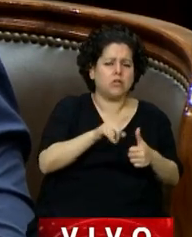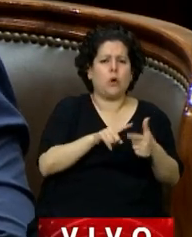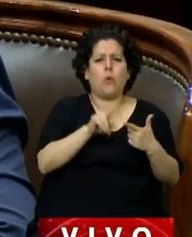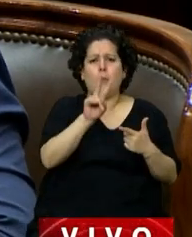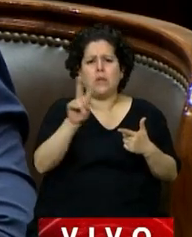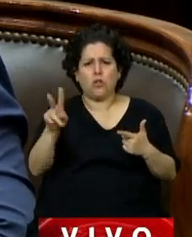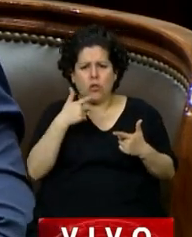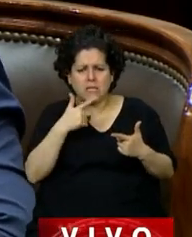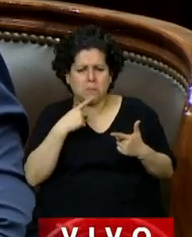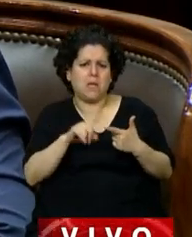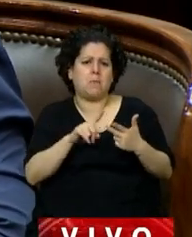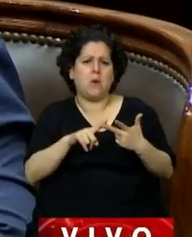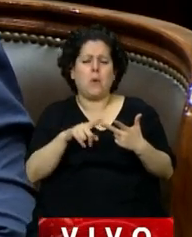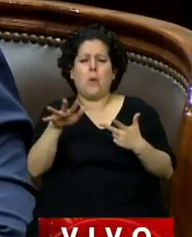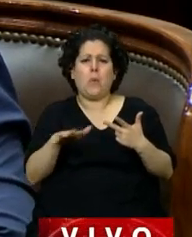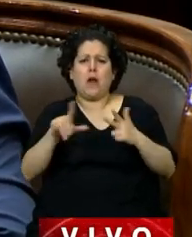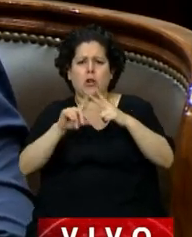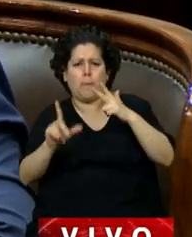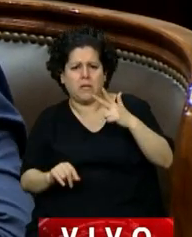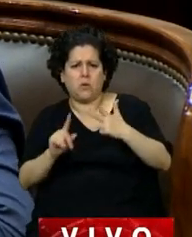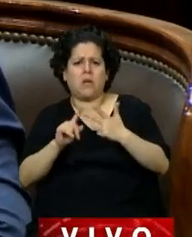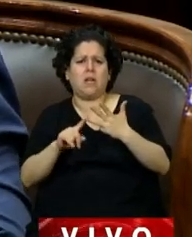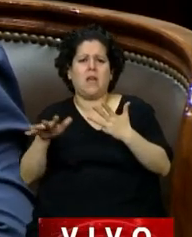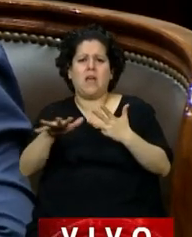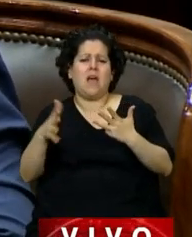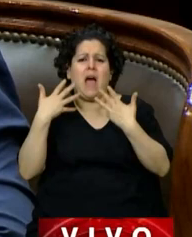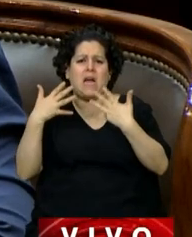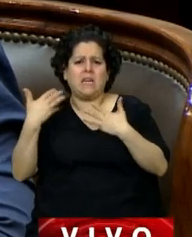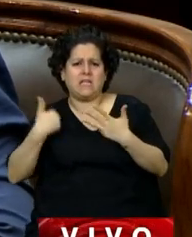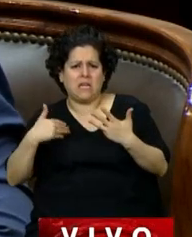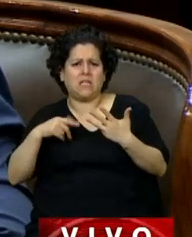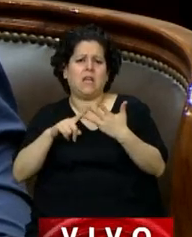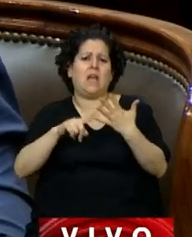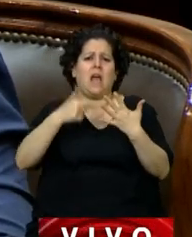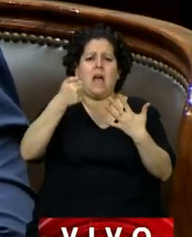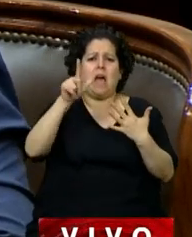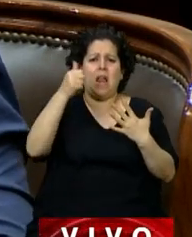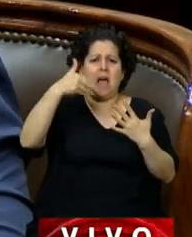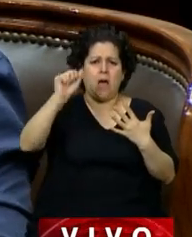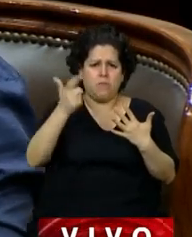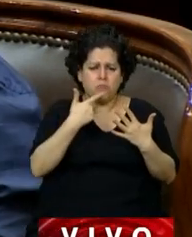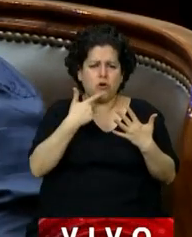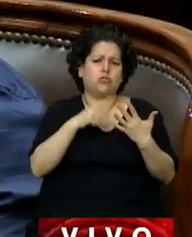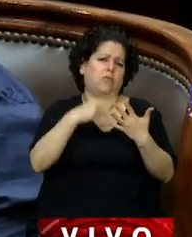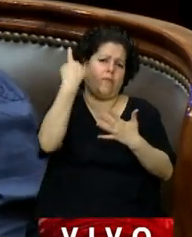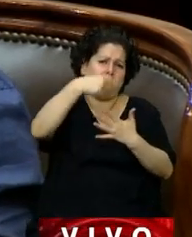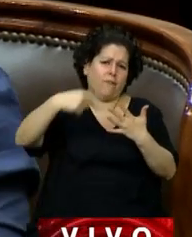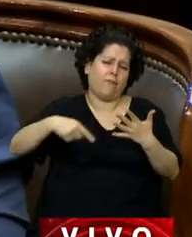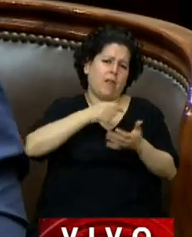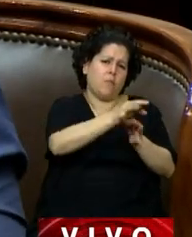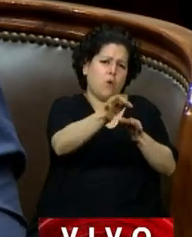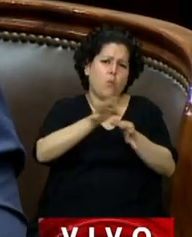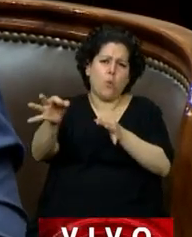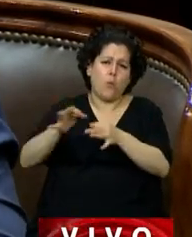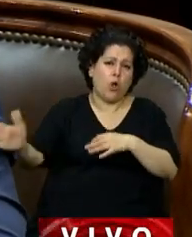Septiembre barrio Patagonia Aires argentinos zona de chacra Los Álamos Virgen del Valle madre a la lucha 35.000